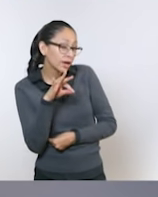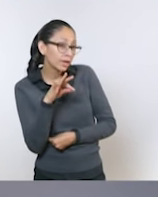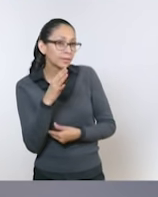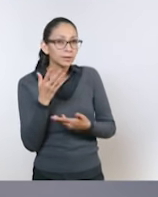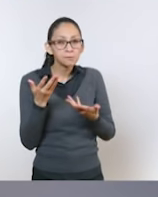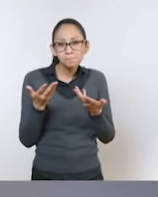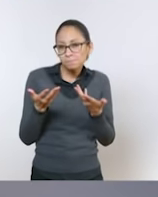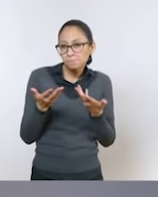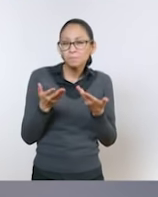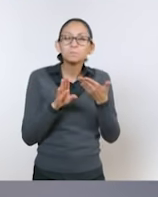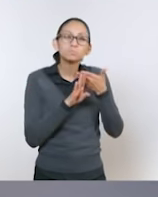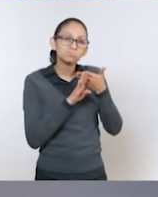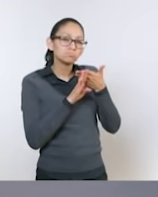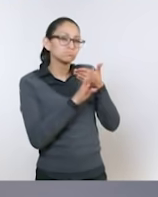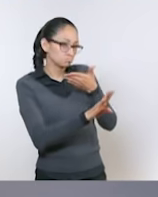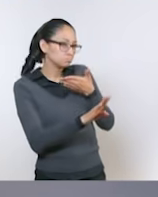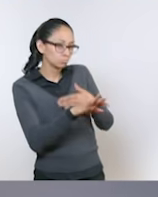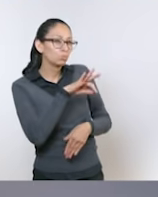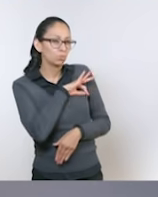se pueden